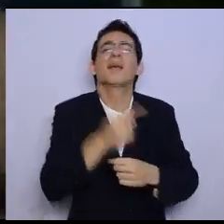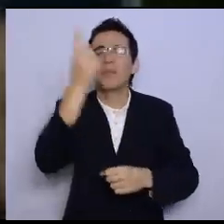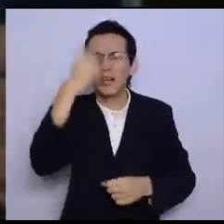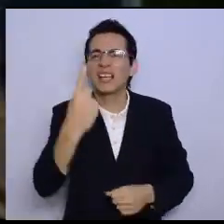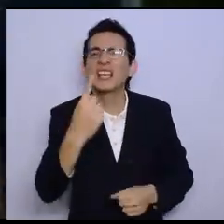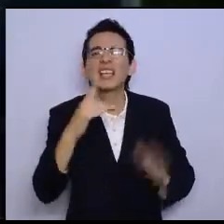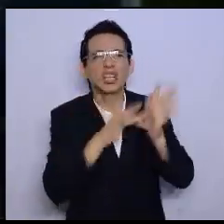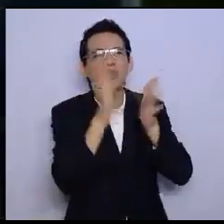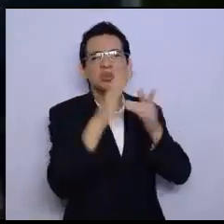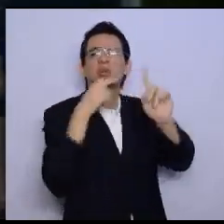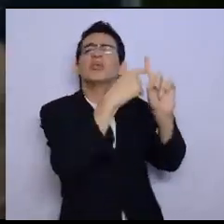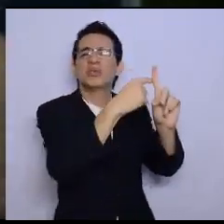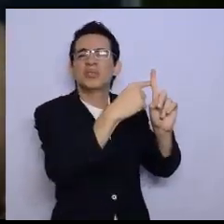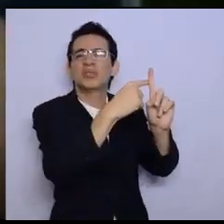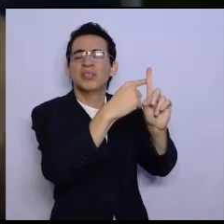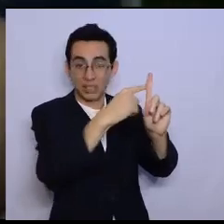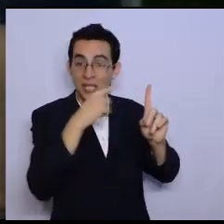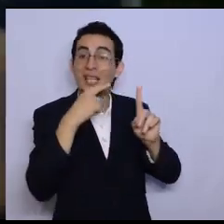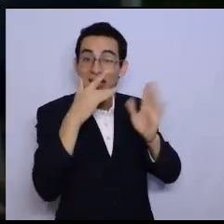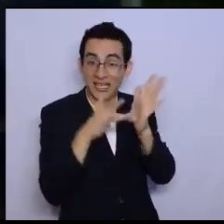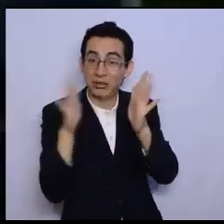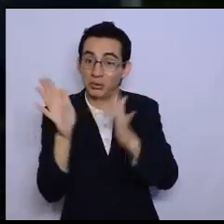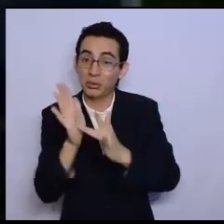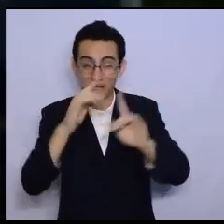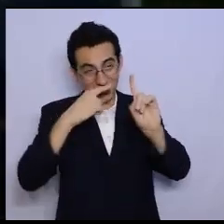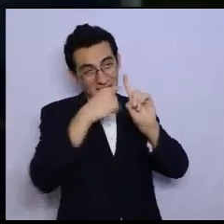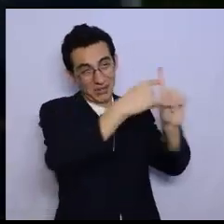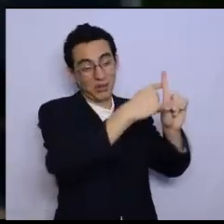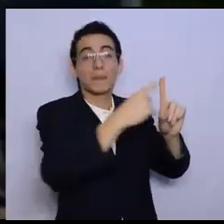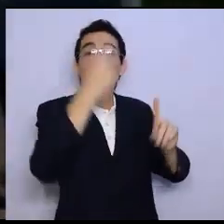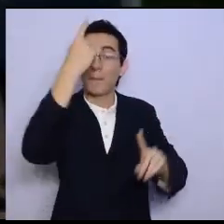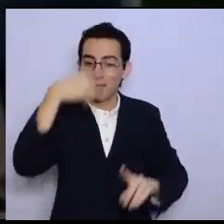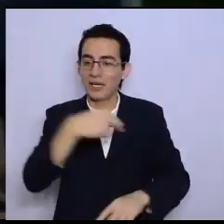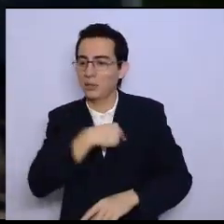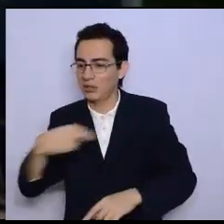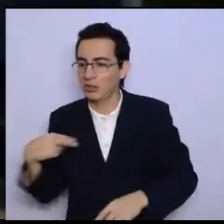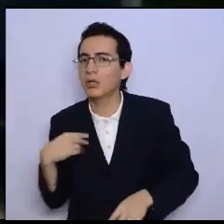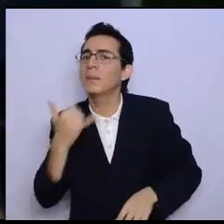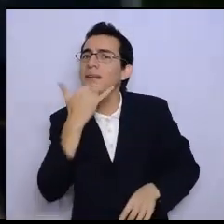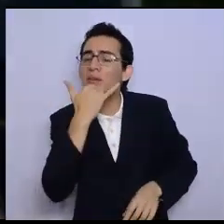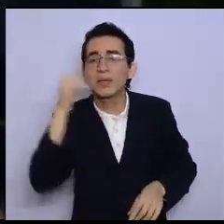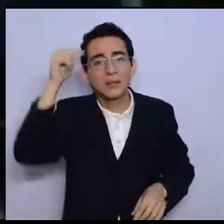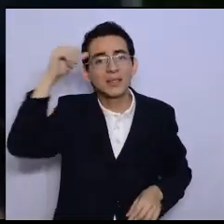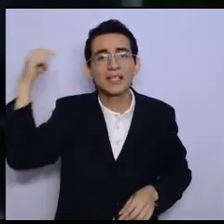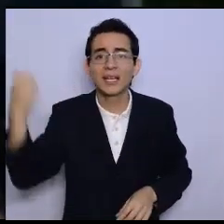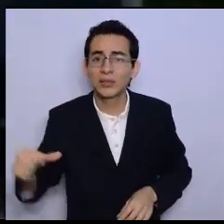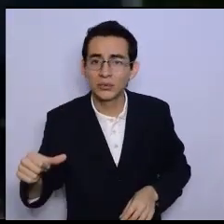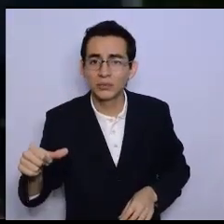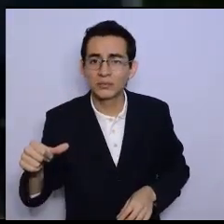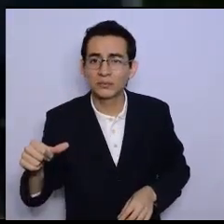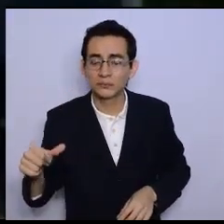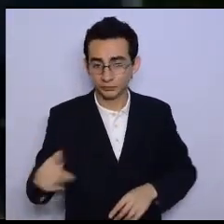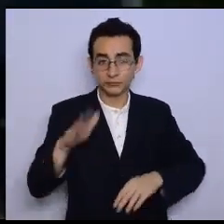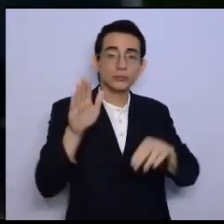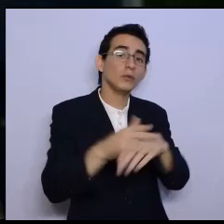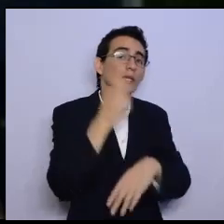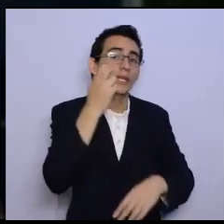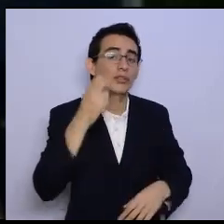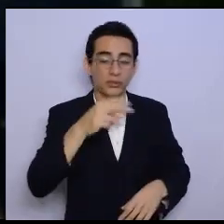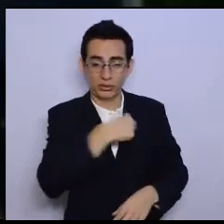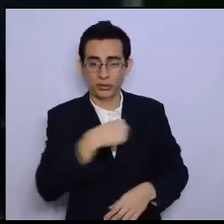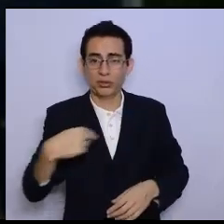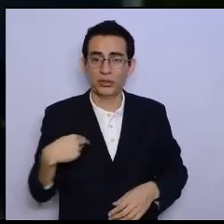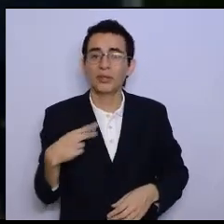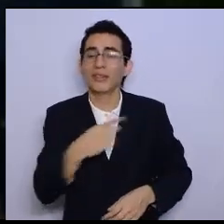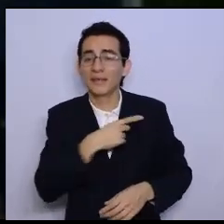nuestros pecados, el cargar con nuestra culpa. Y el sufrimiento de Jesús tenía el propósito, un propósito principal. No se